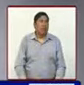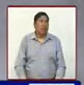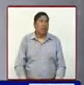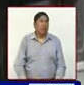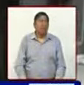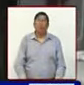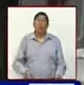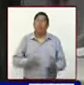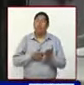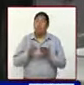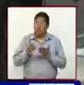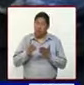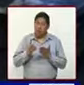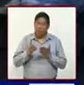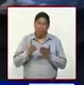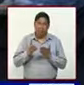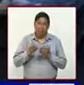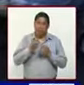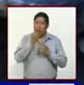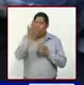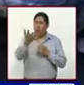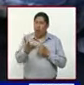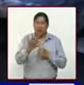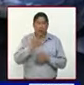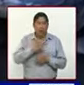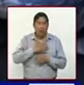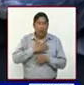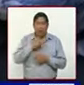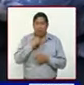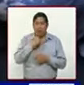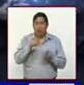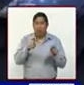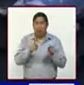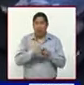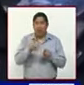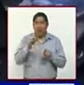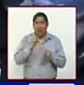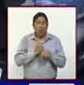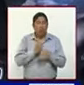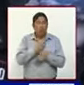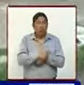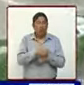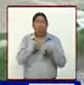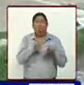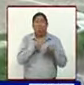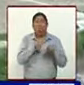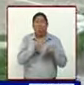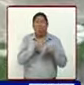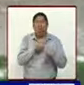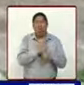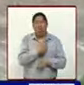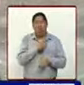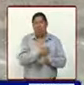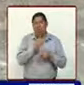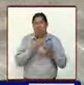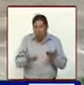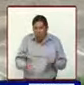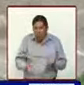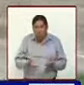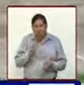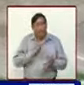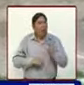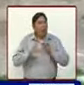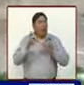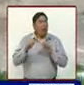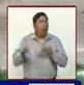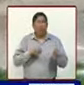Que la verdad salga a la luz, porque mi hermana no es culpable, la están difamando, la están culpando de algo que